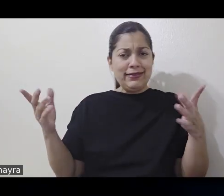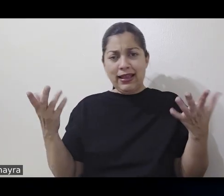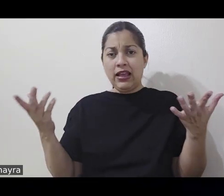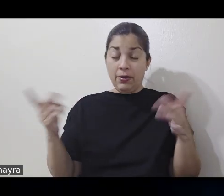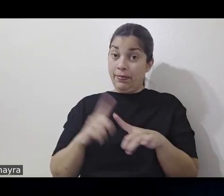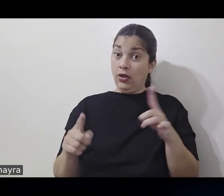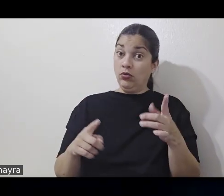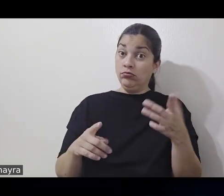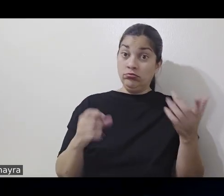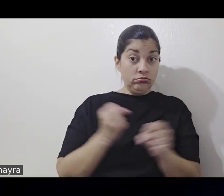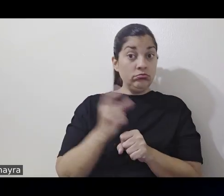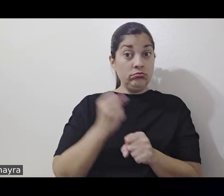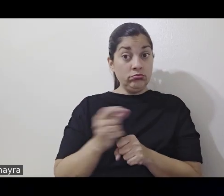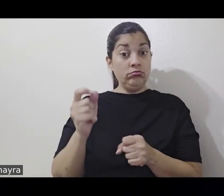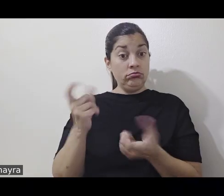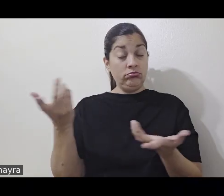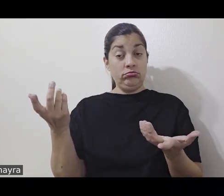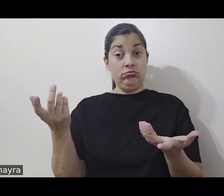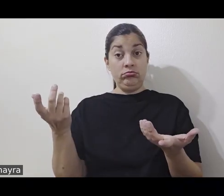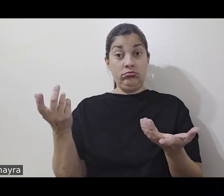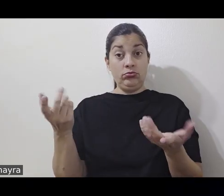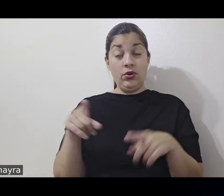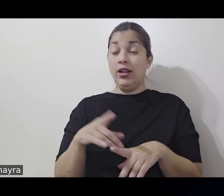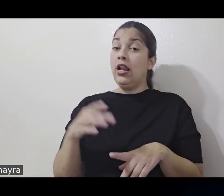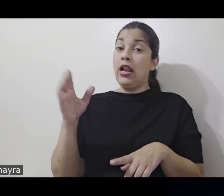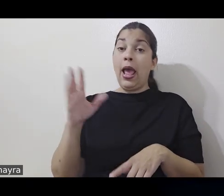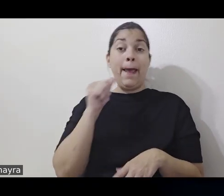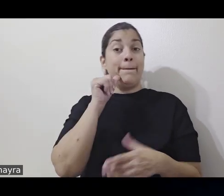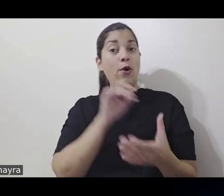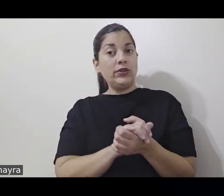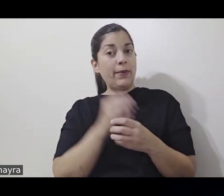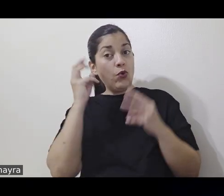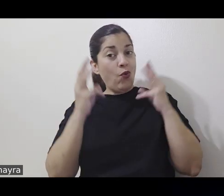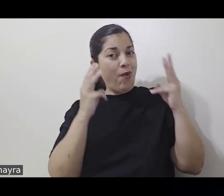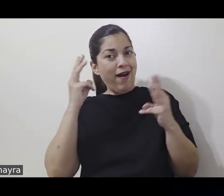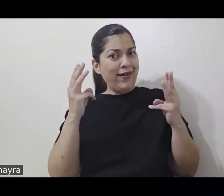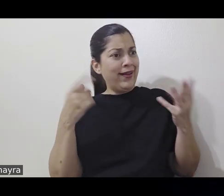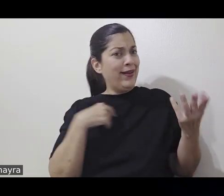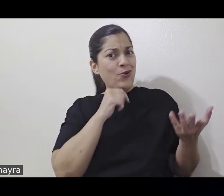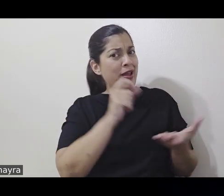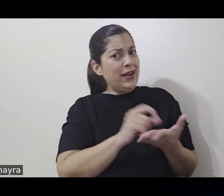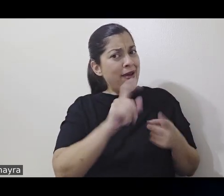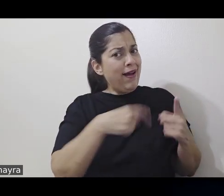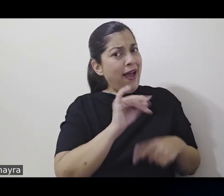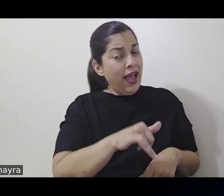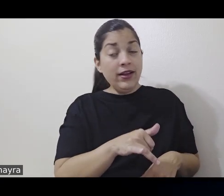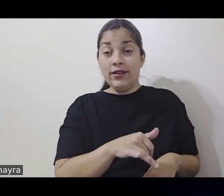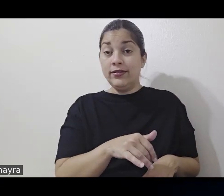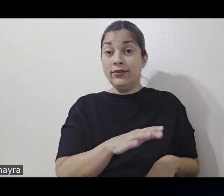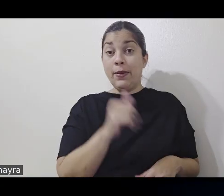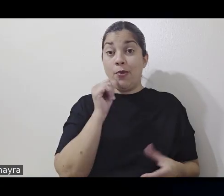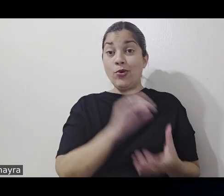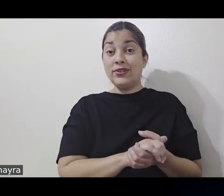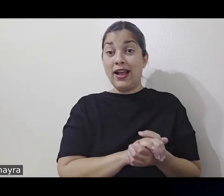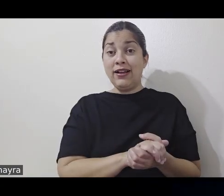está bien preocupada de que no siga escribiendo esas cosas. Y esa es la relación, eso es lo que pasa. Y la esposa lo atrapa en un sitio.